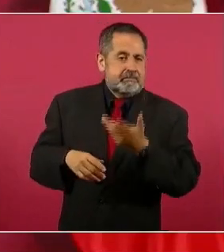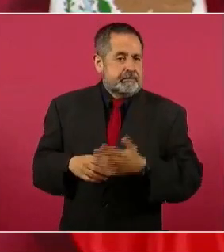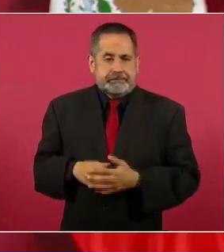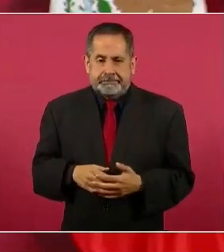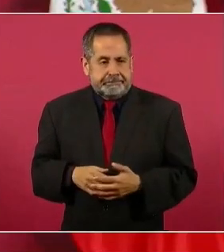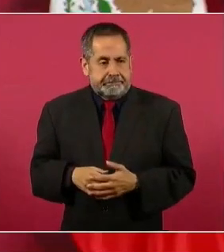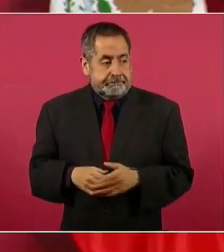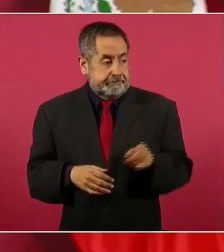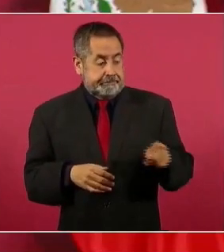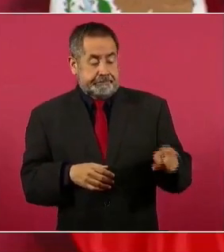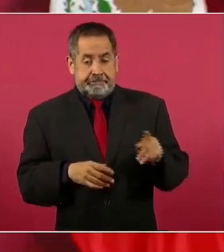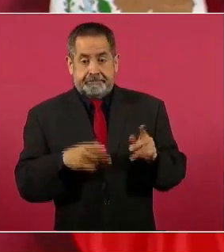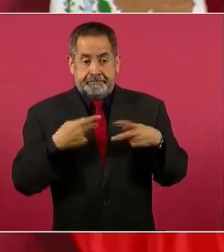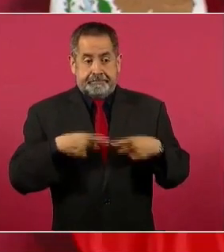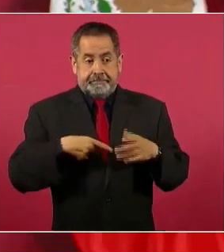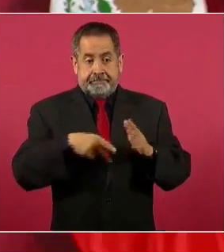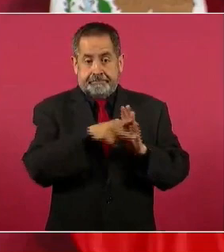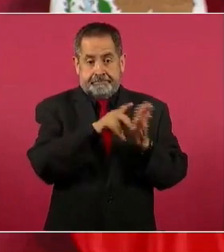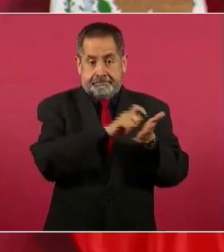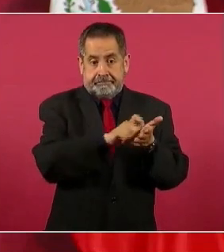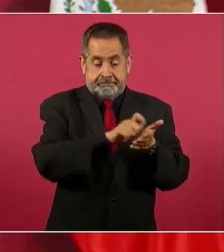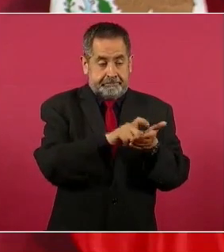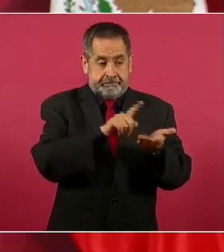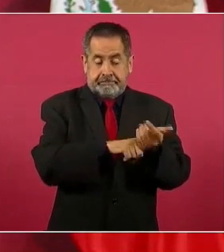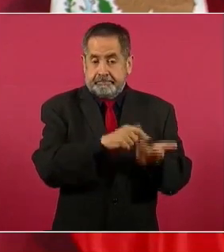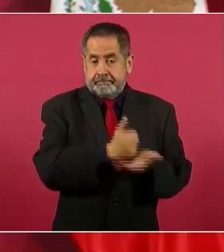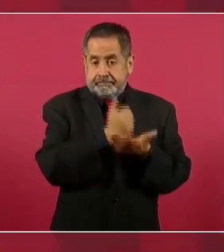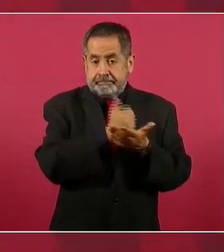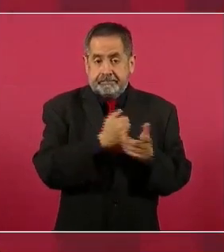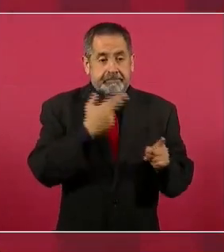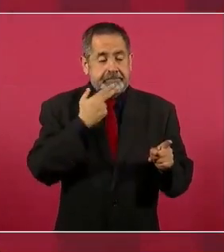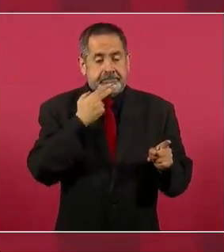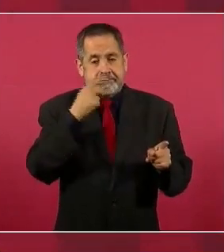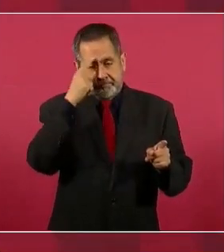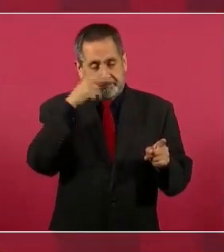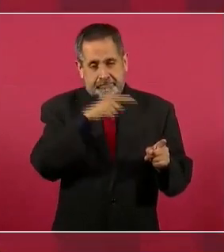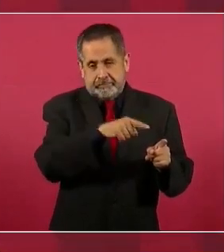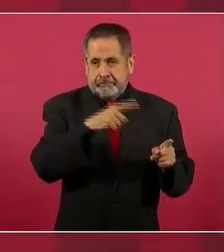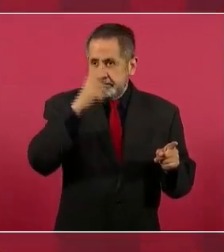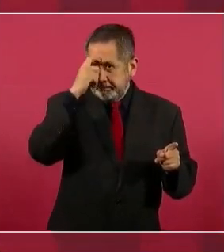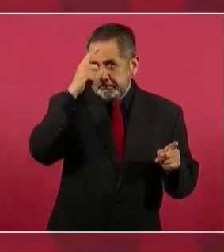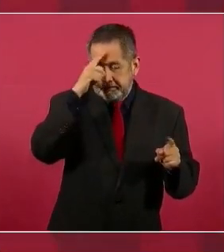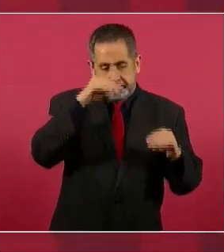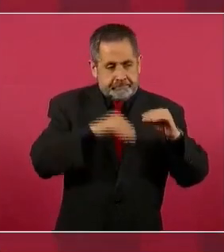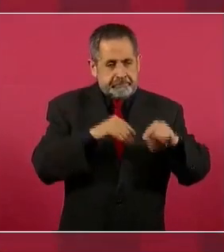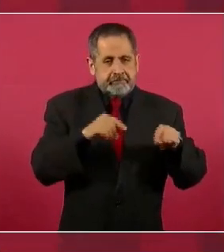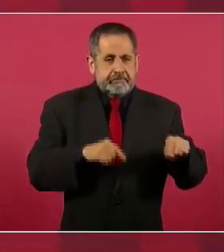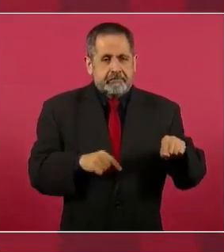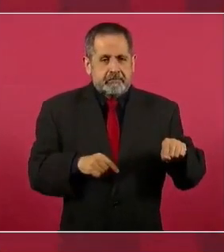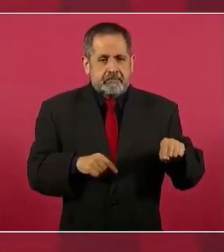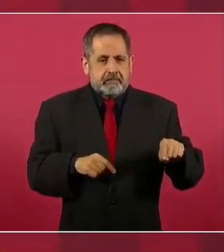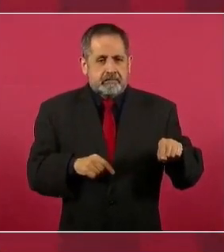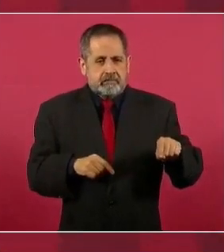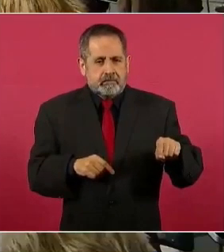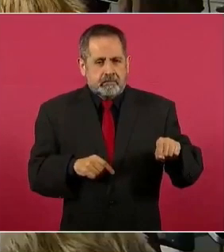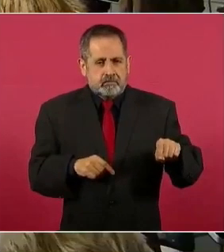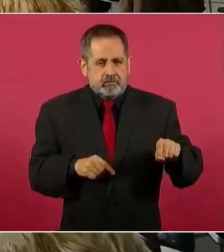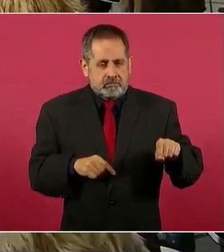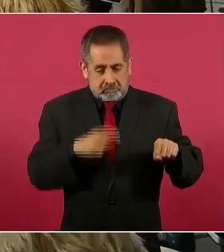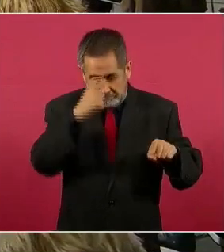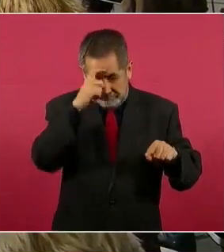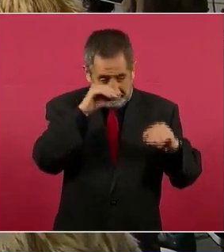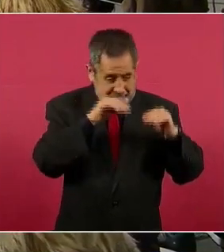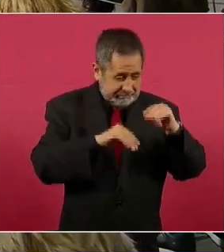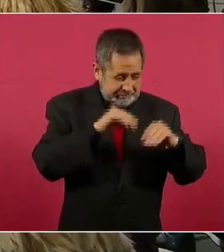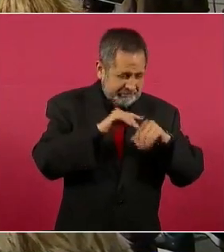periodistas que contribuyó en el invento o en la fabricación de